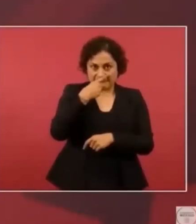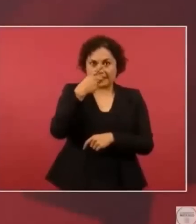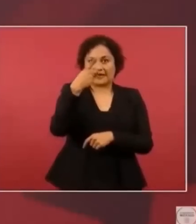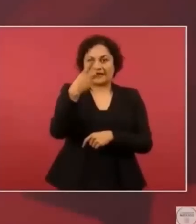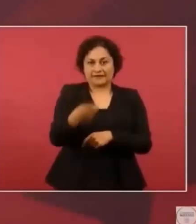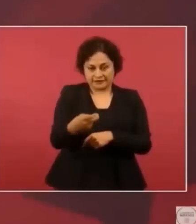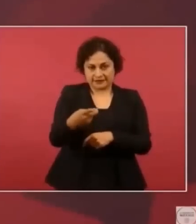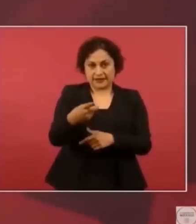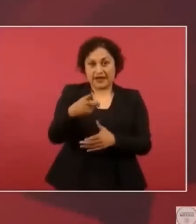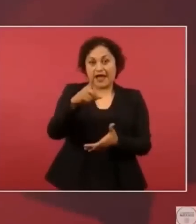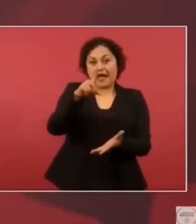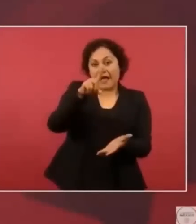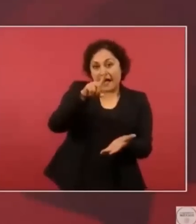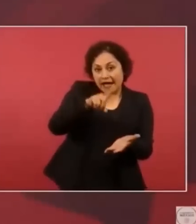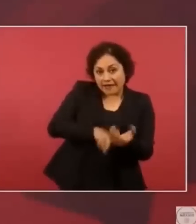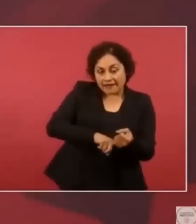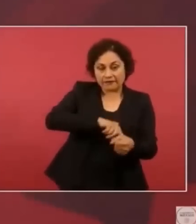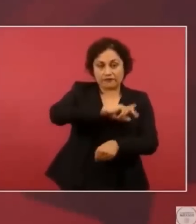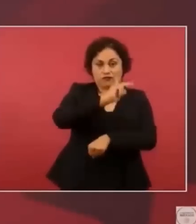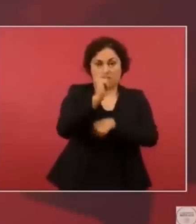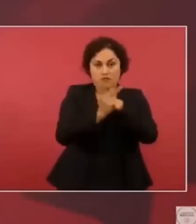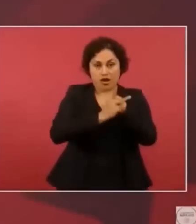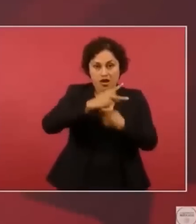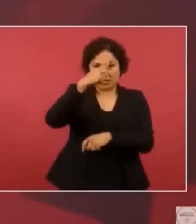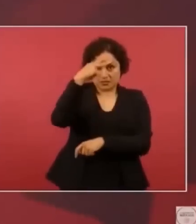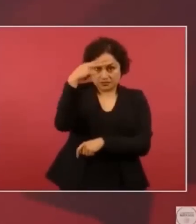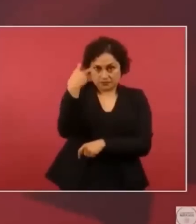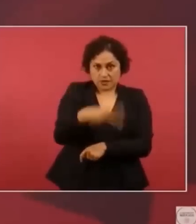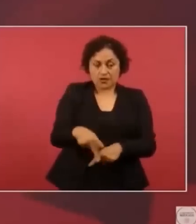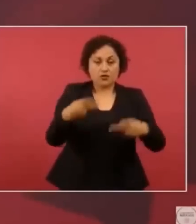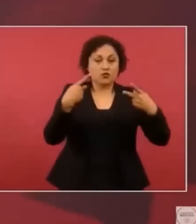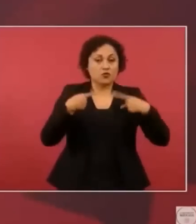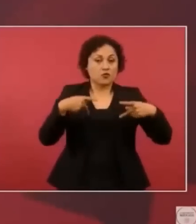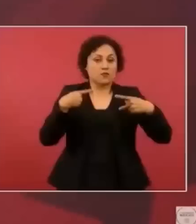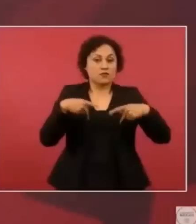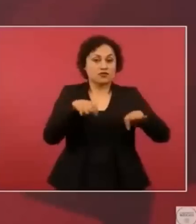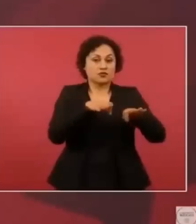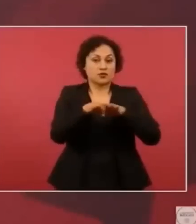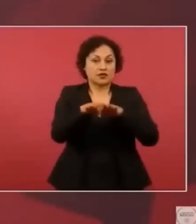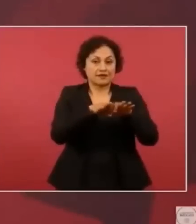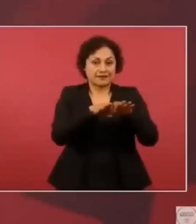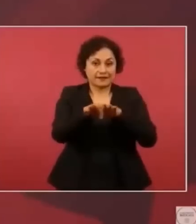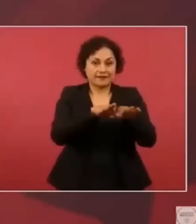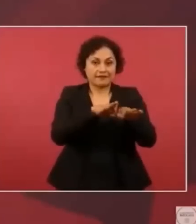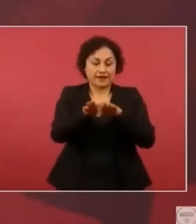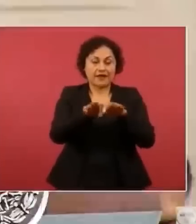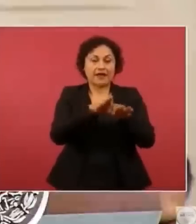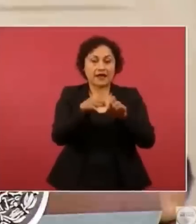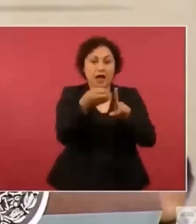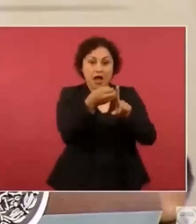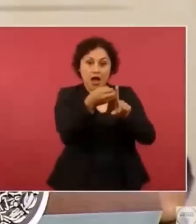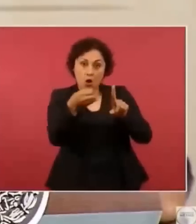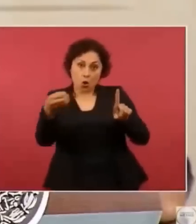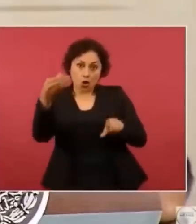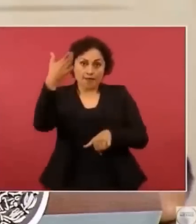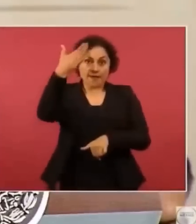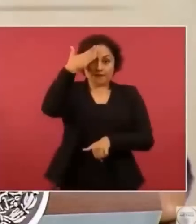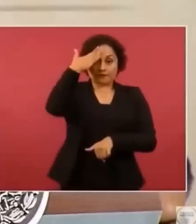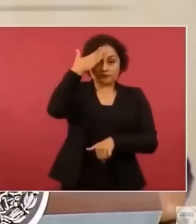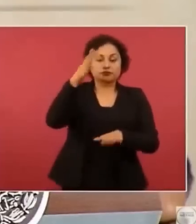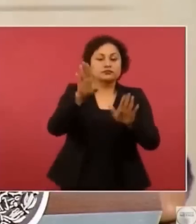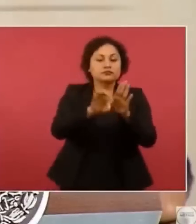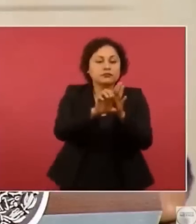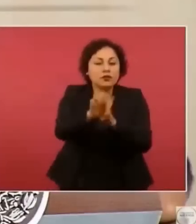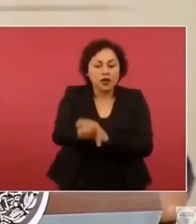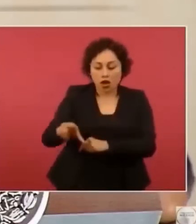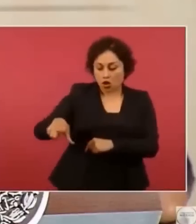Estado Nacional Mexicano, no estaba hablando del gobierno federal o de un poder o